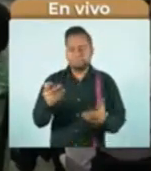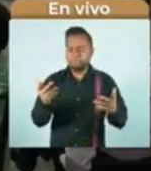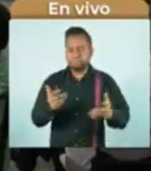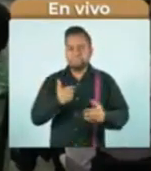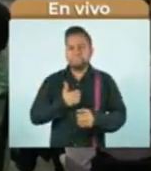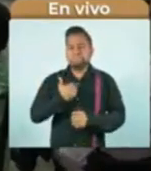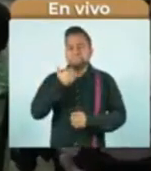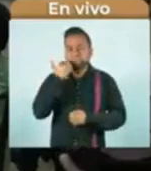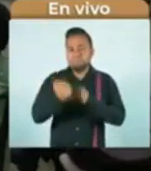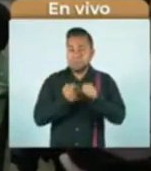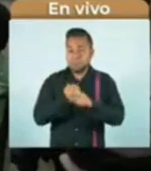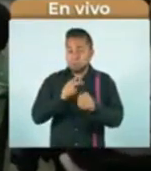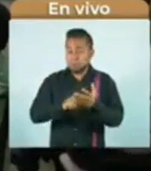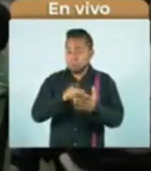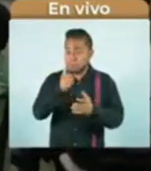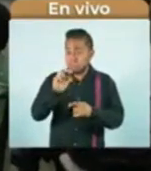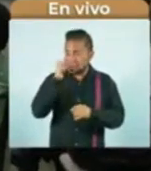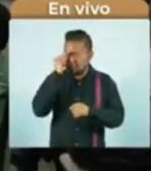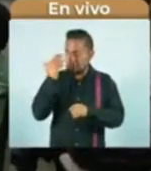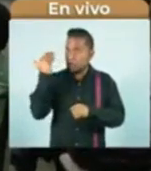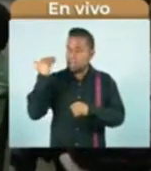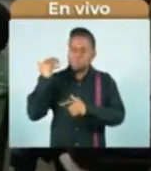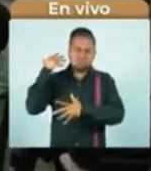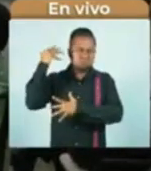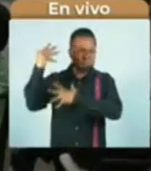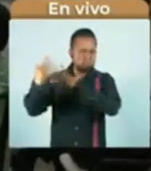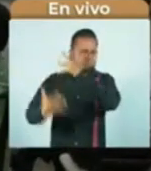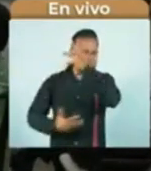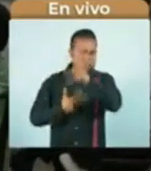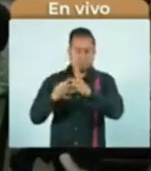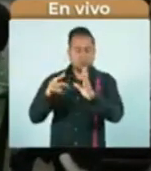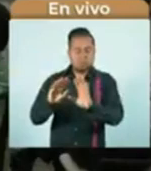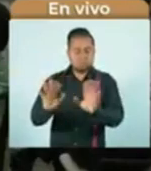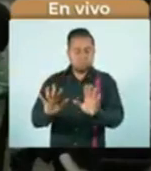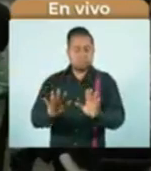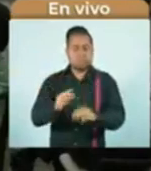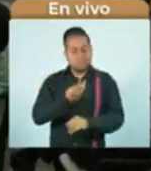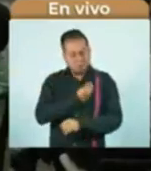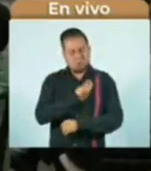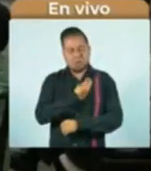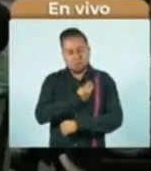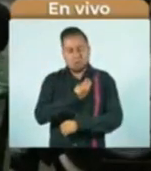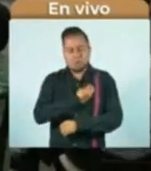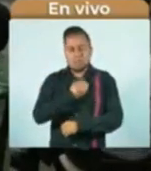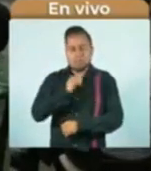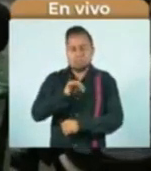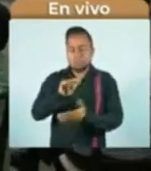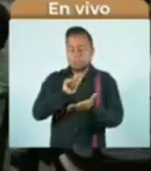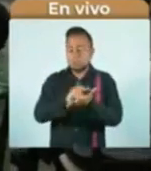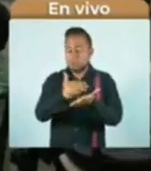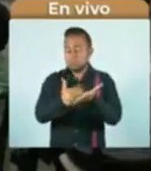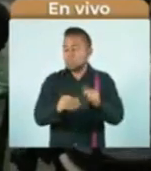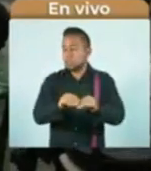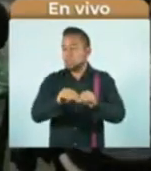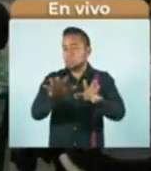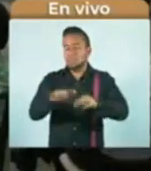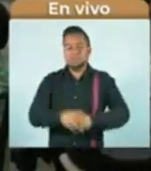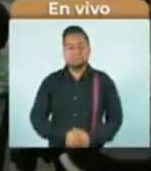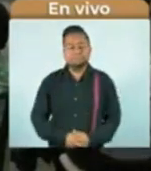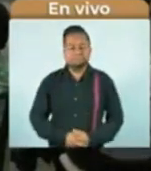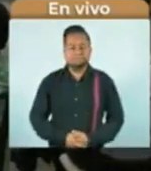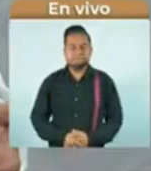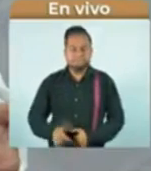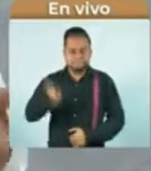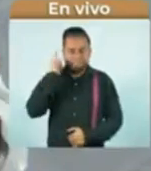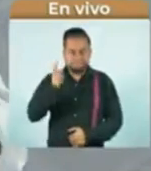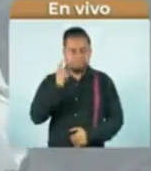queremos un 2006 o qué. Pues hay que aguantar a veces, pero sí, la ley es clara. Ojalá